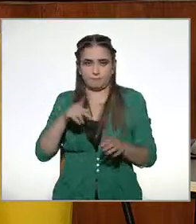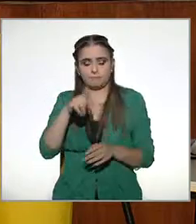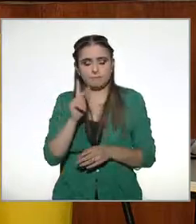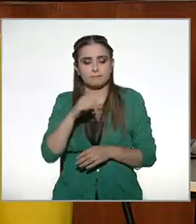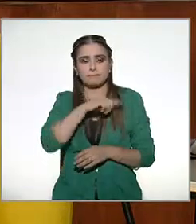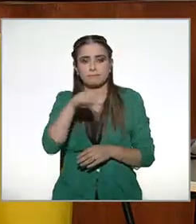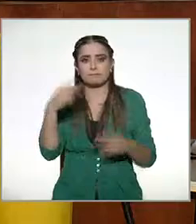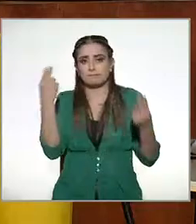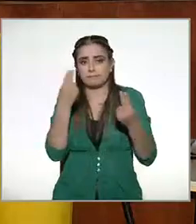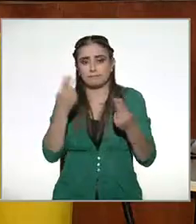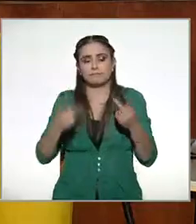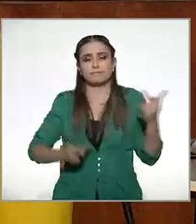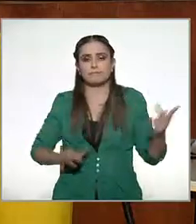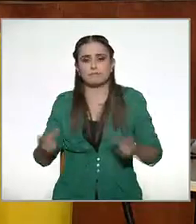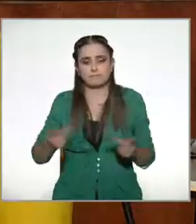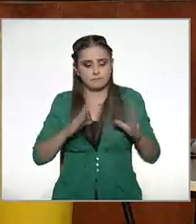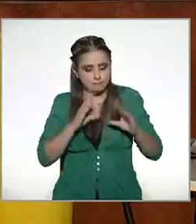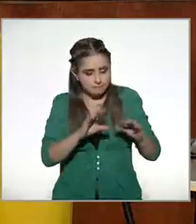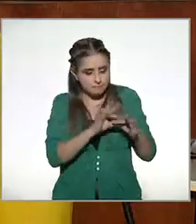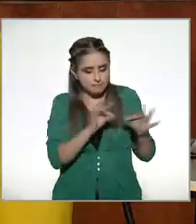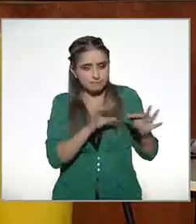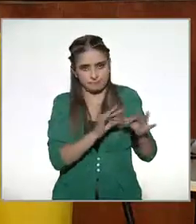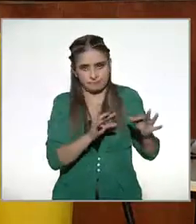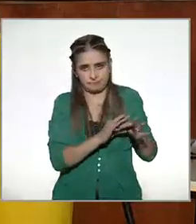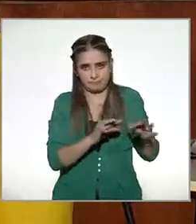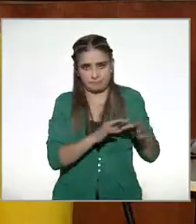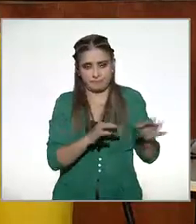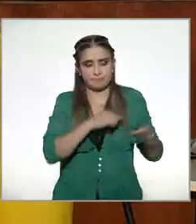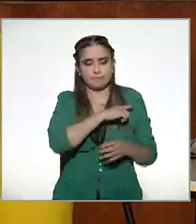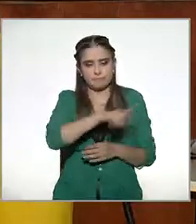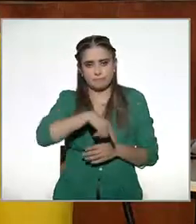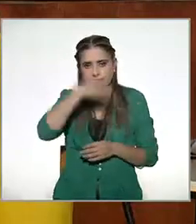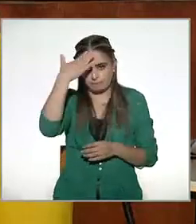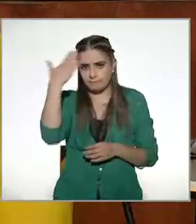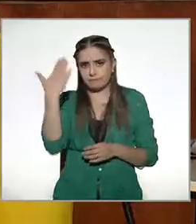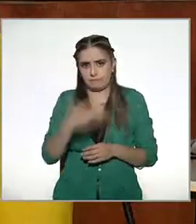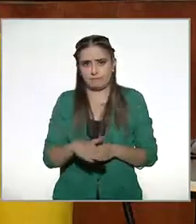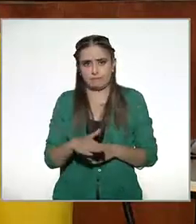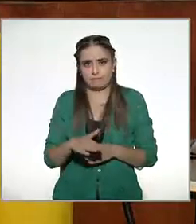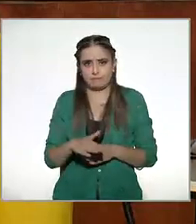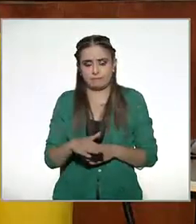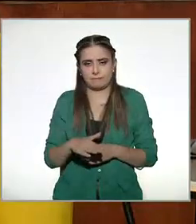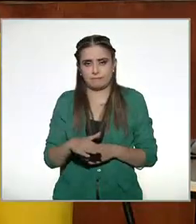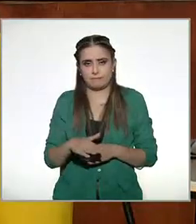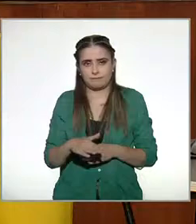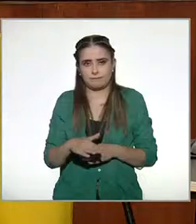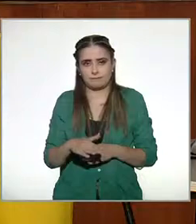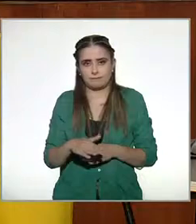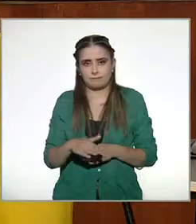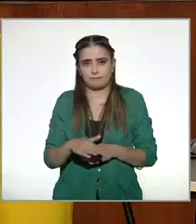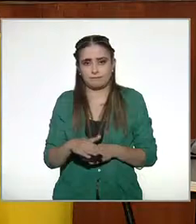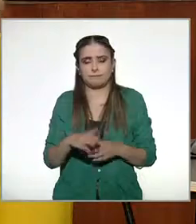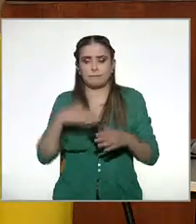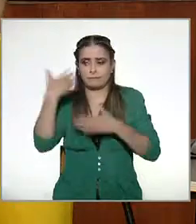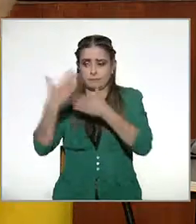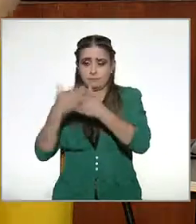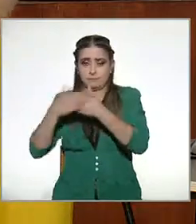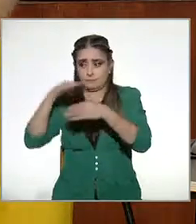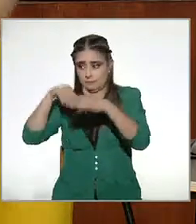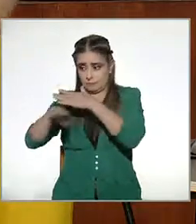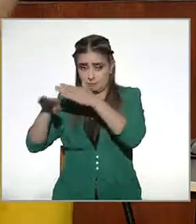hacer es prepararlos o sea sí sabemos más o menos cómo vamos a algunas cuestiones de las que vamos a regresar es